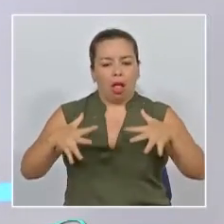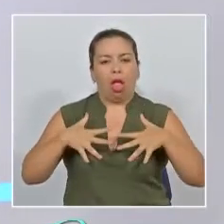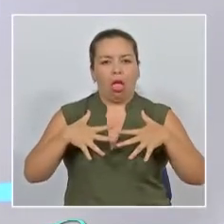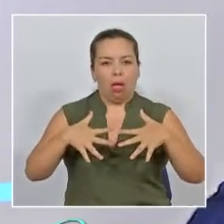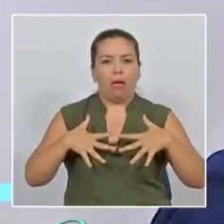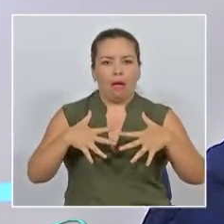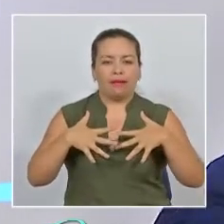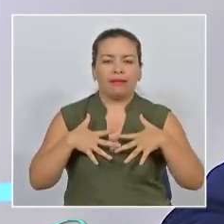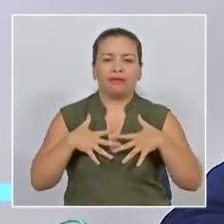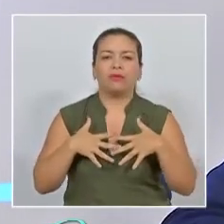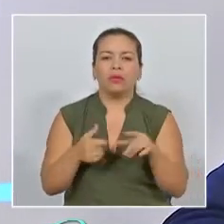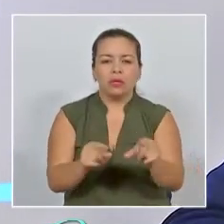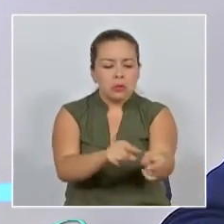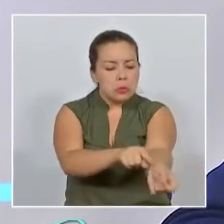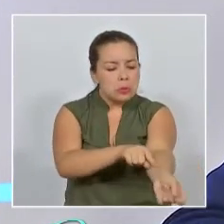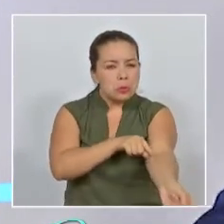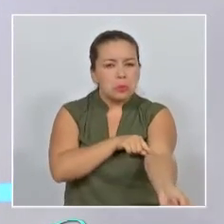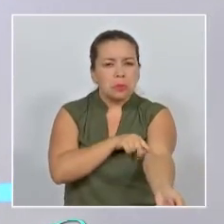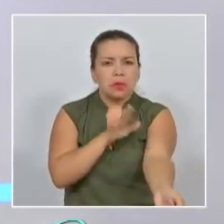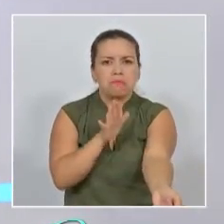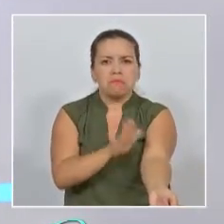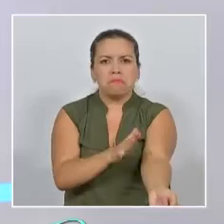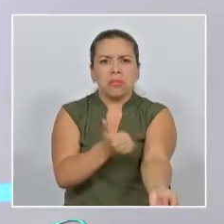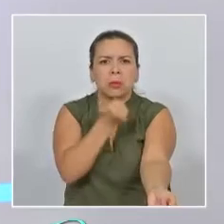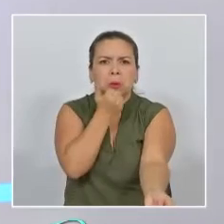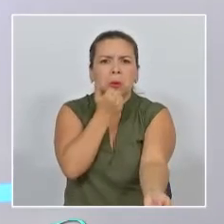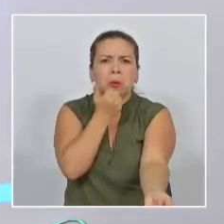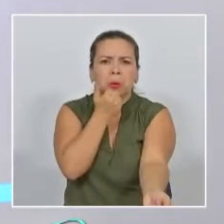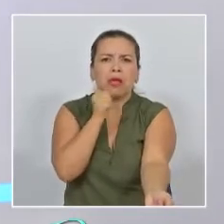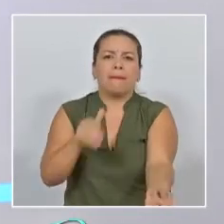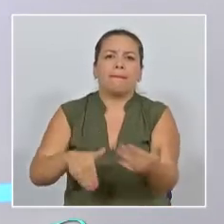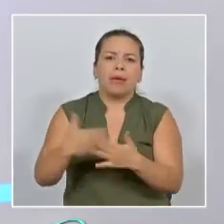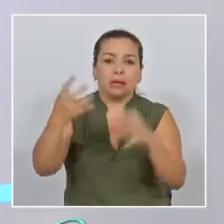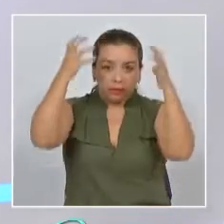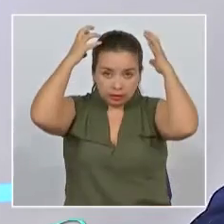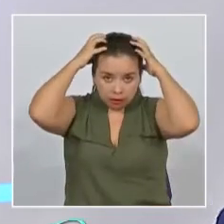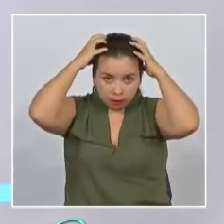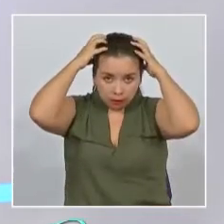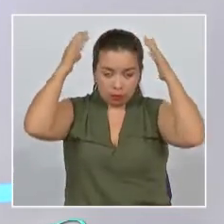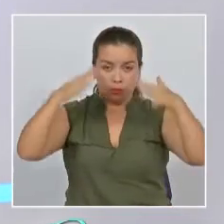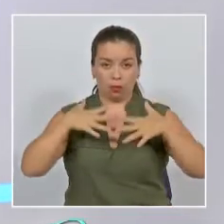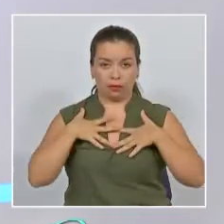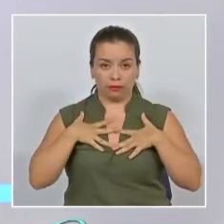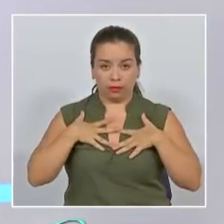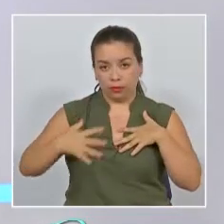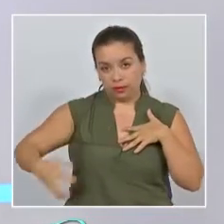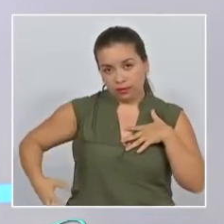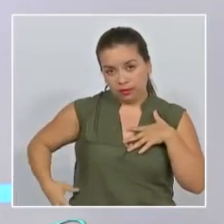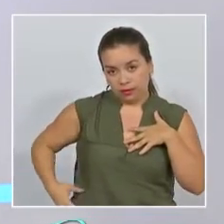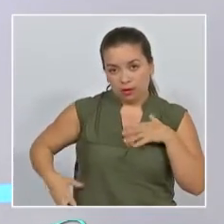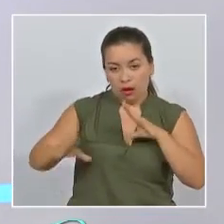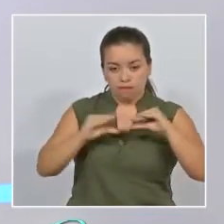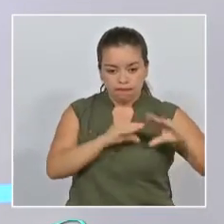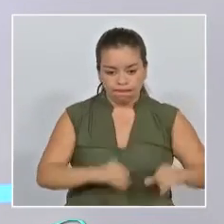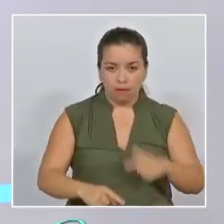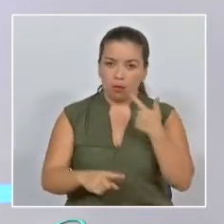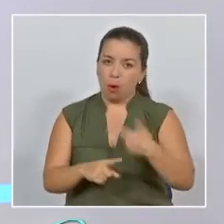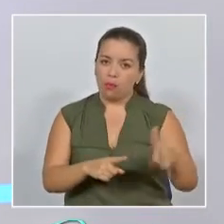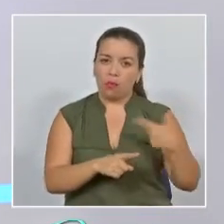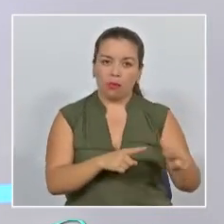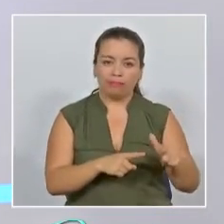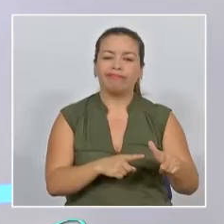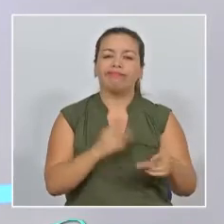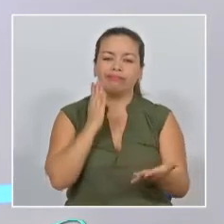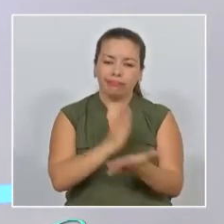hipertensión. Entonces, empieza a enfermar el riñón, el corazón, el cerebro y todos los órganos. Entonces, lo